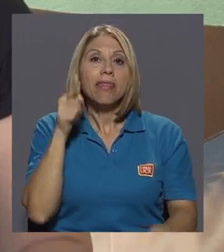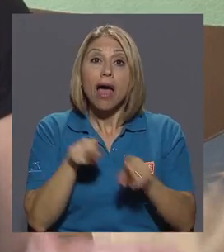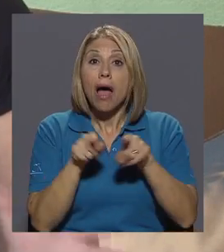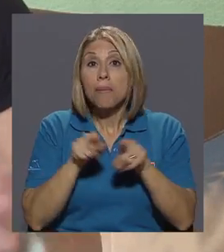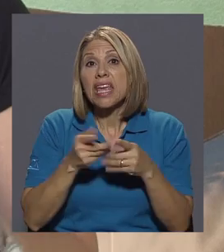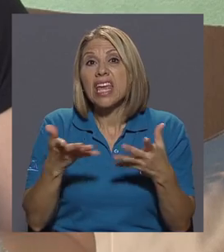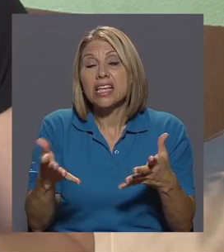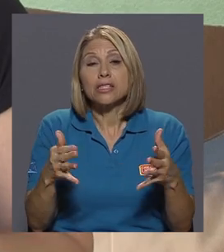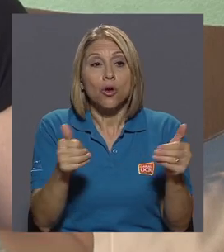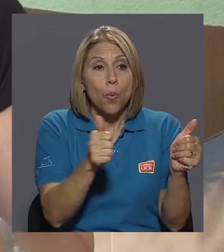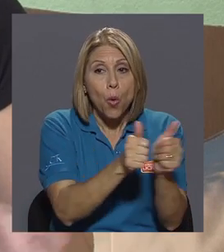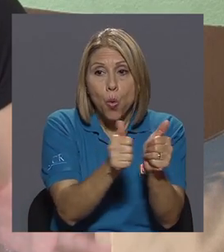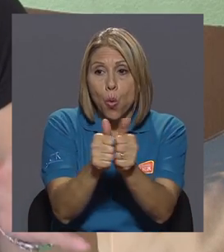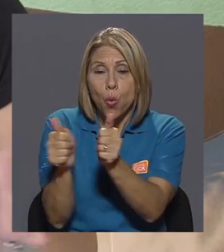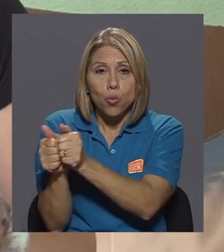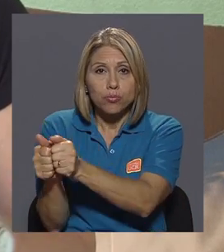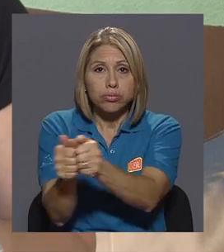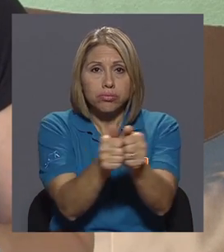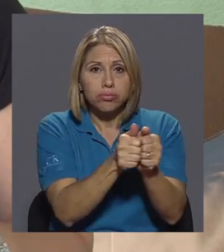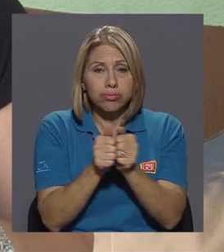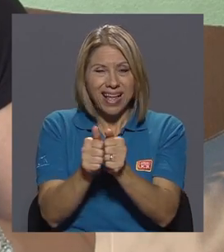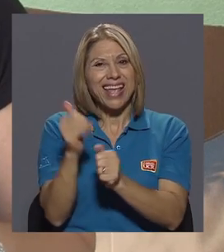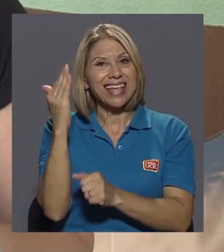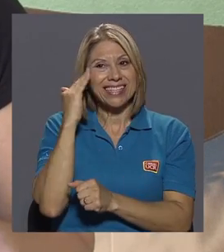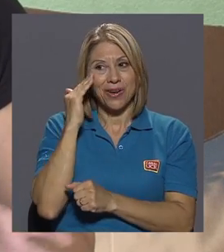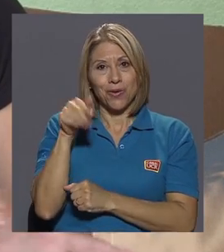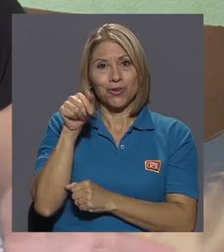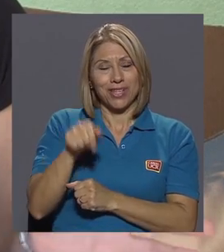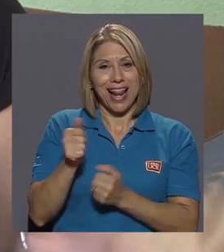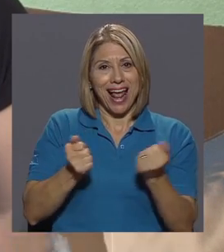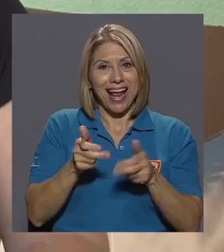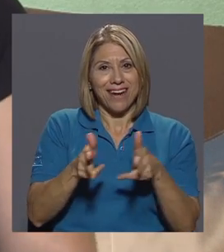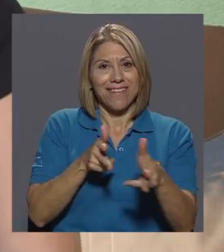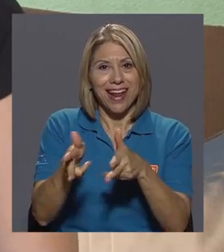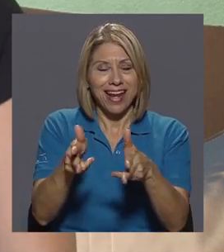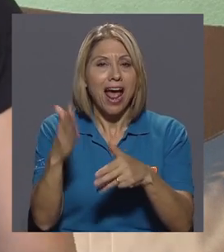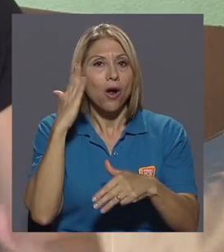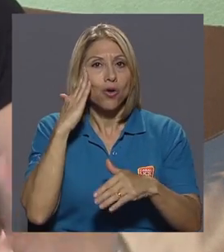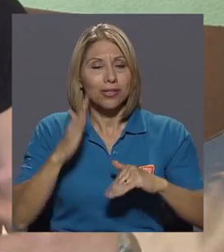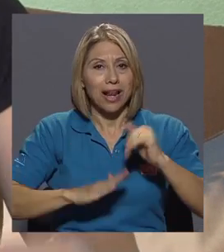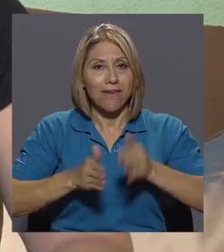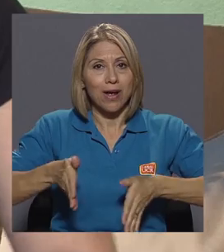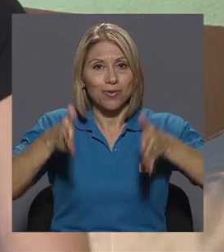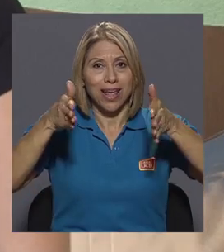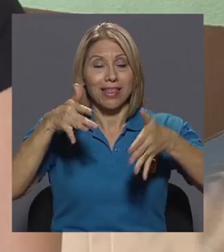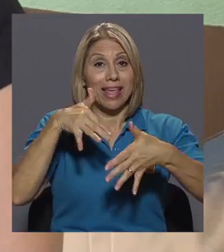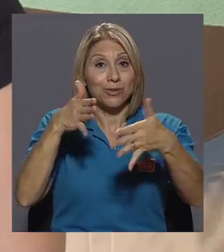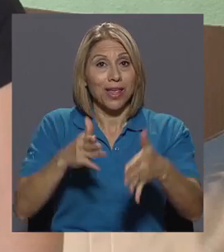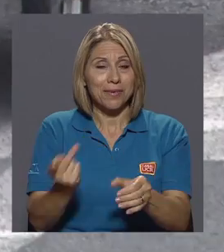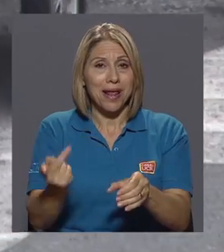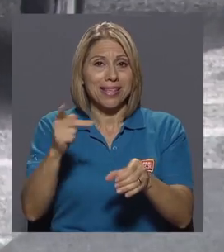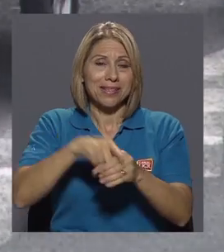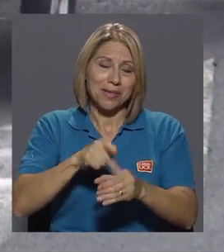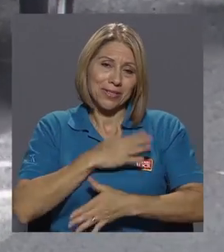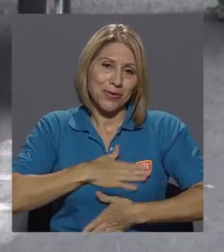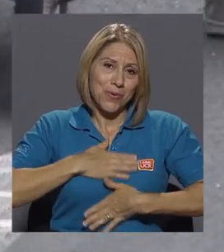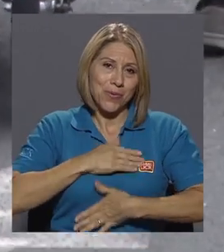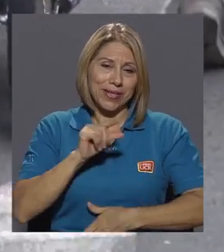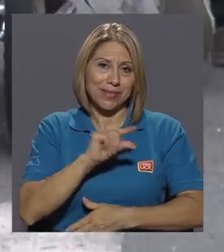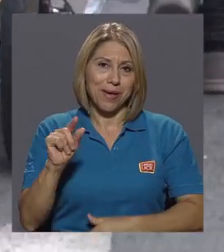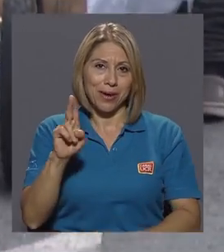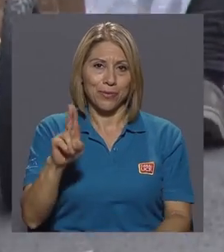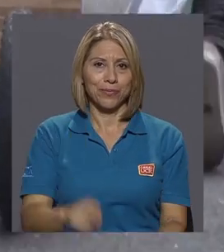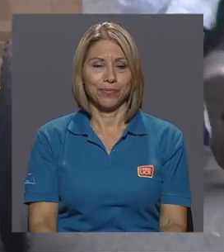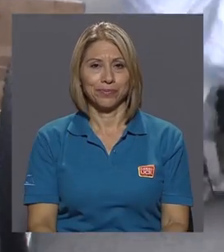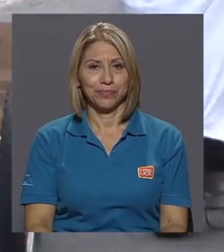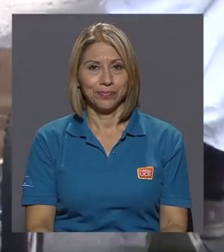unión de que se conozca la carrera que se conozca la facultad y que los estudiantes participen y hagan grupos verdad y también se divierten en semana